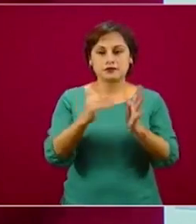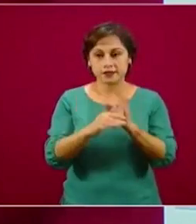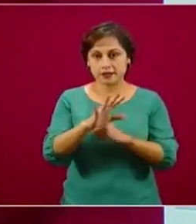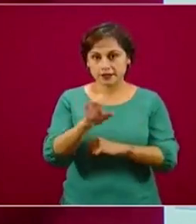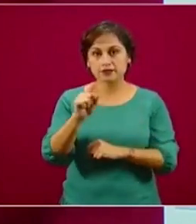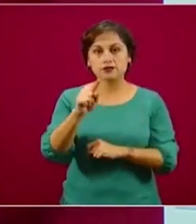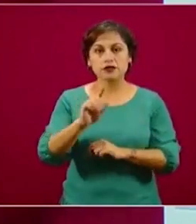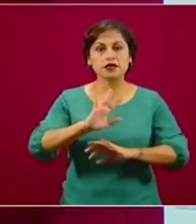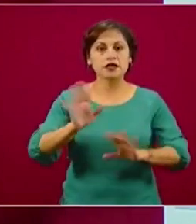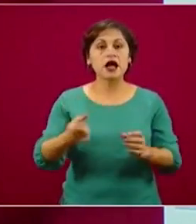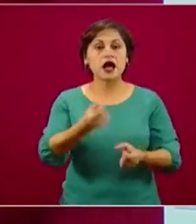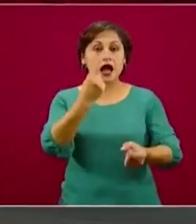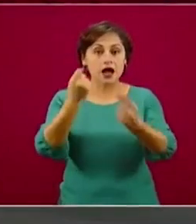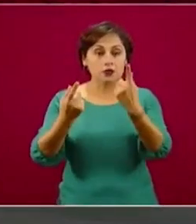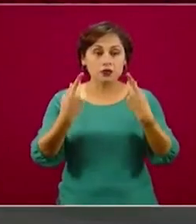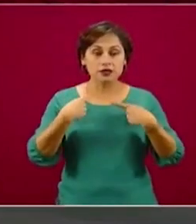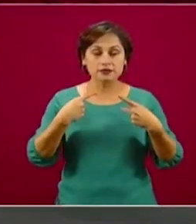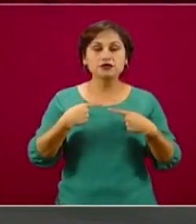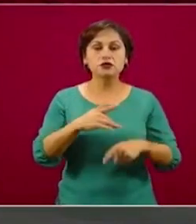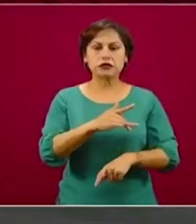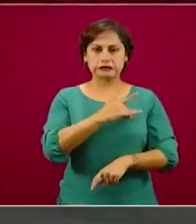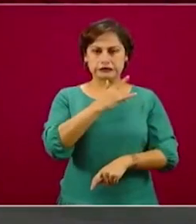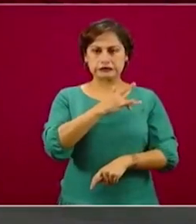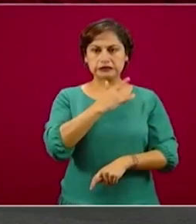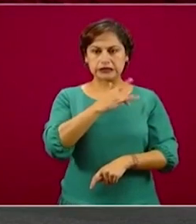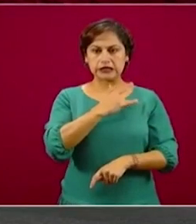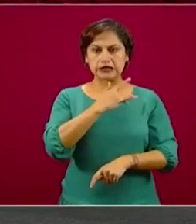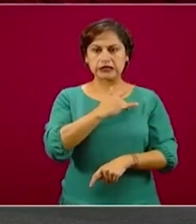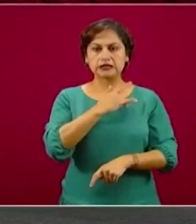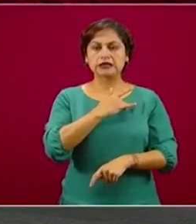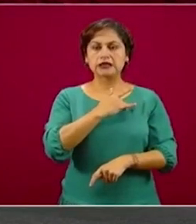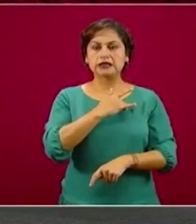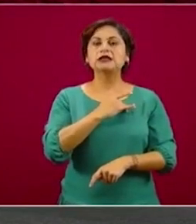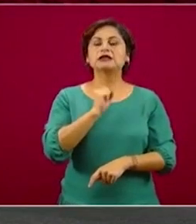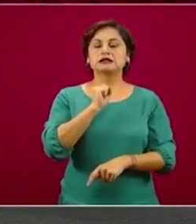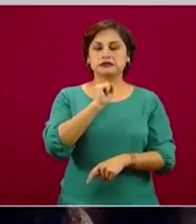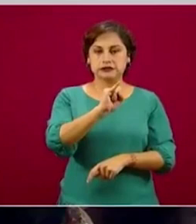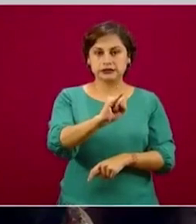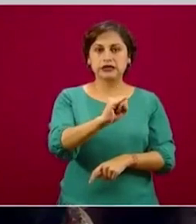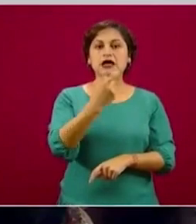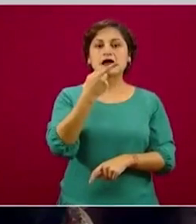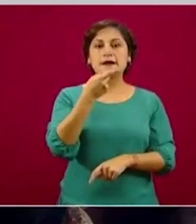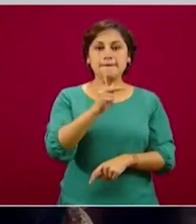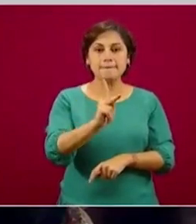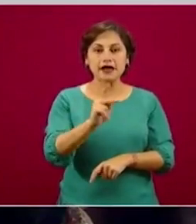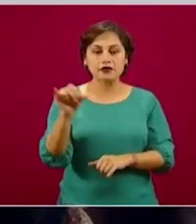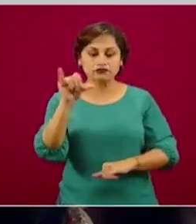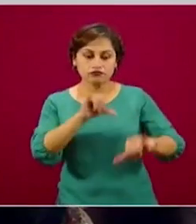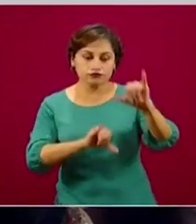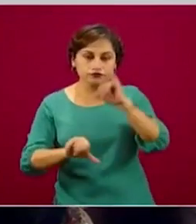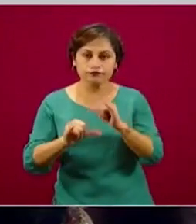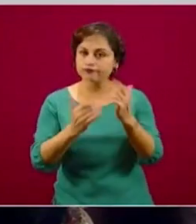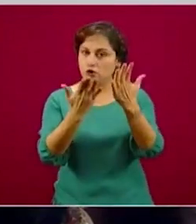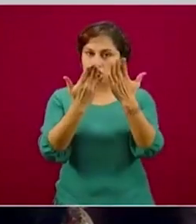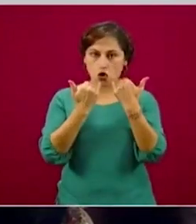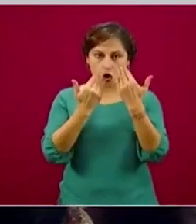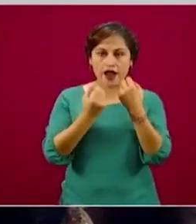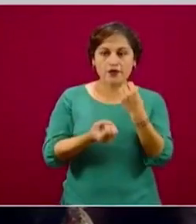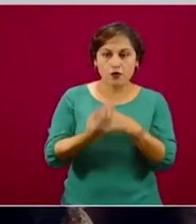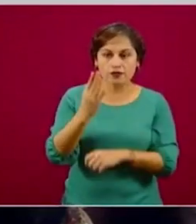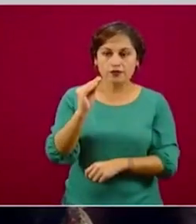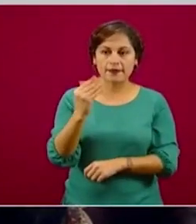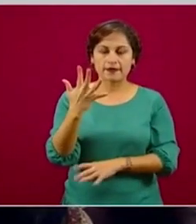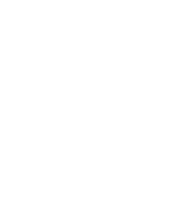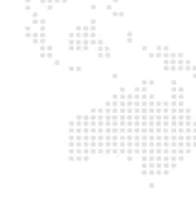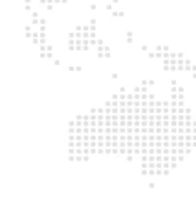se ha descartado aunque han tenido los síntomas compatibles se ha descartado por los las pruebas diagnósticas de laboratorio la